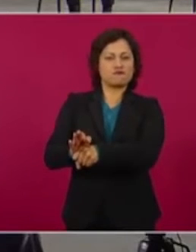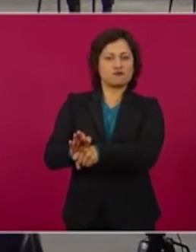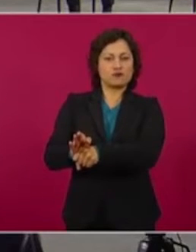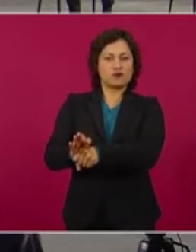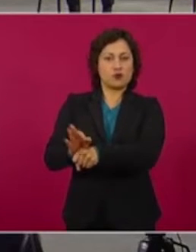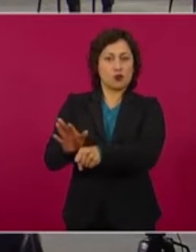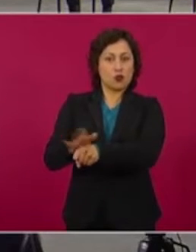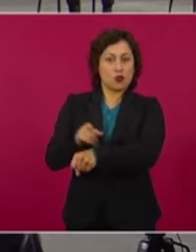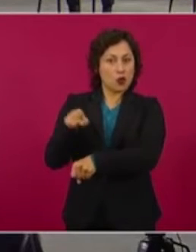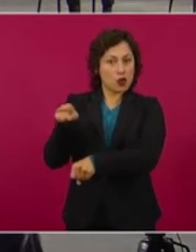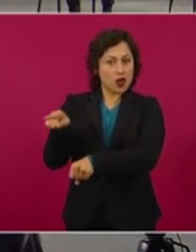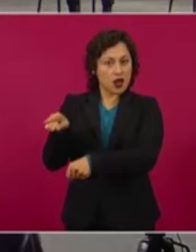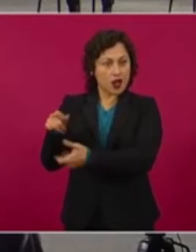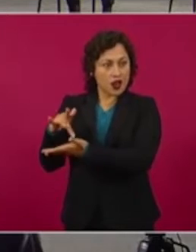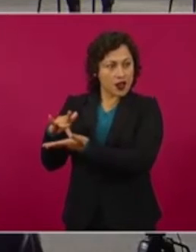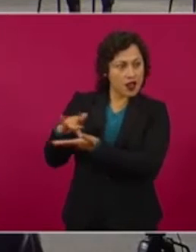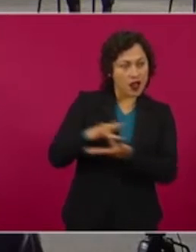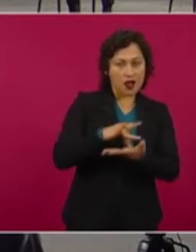se